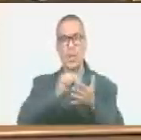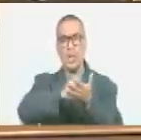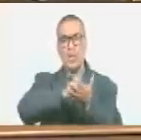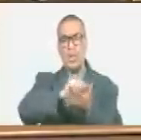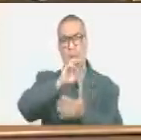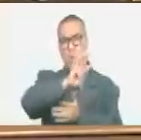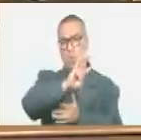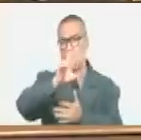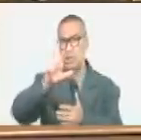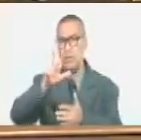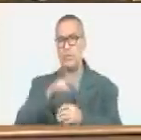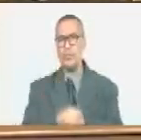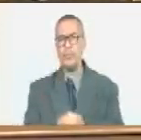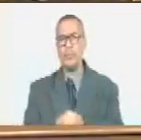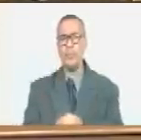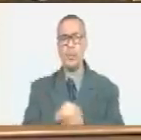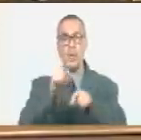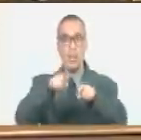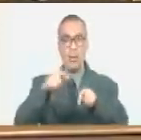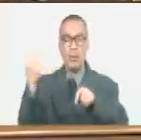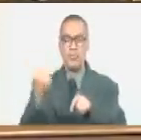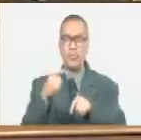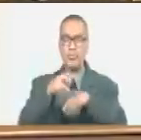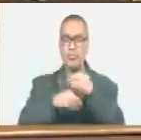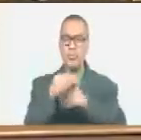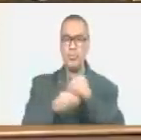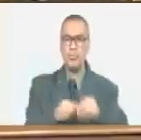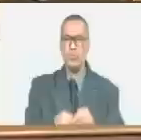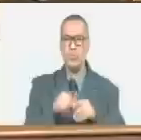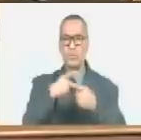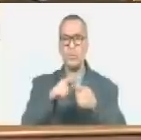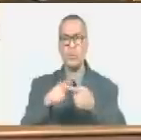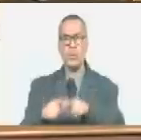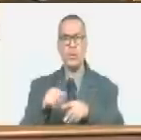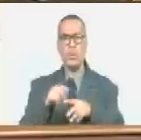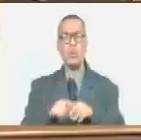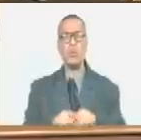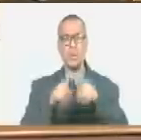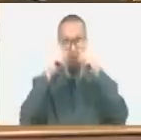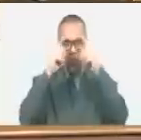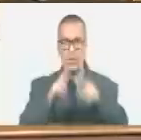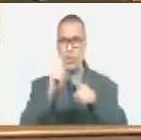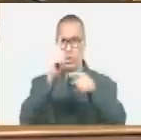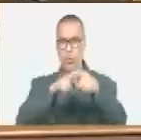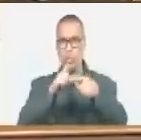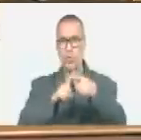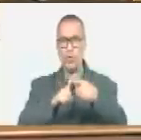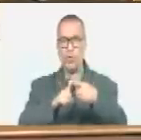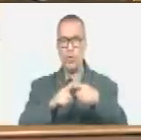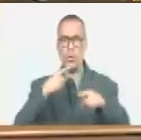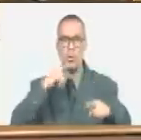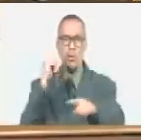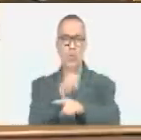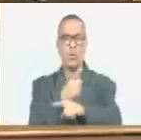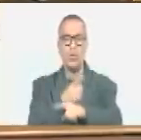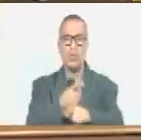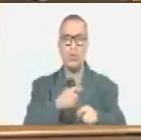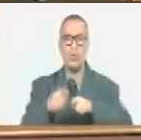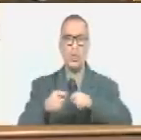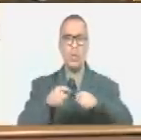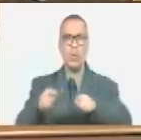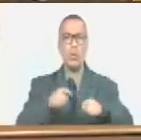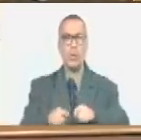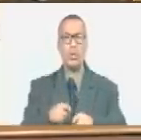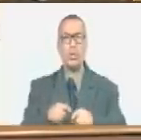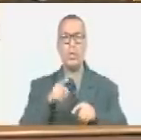Artículo 43. La apelación procederá contra las siguientes decisiones. 1. La que ordena el archivo de la acción